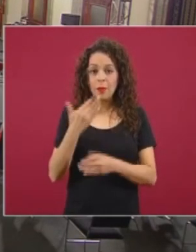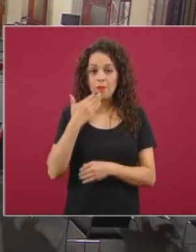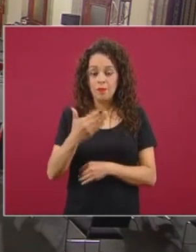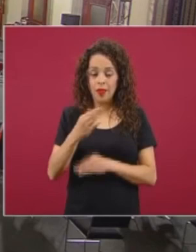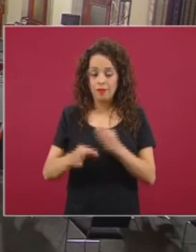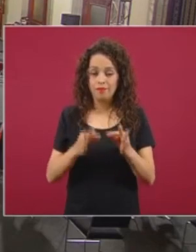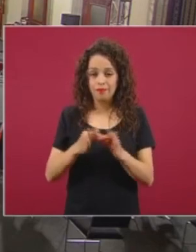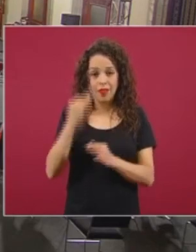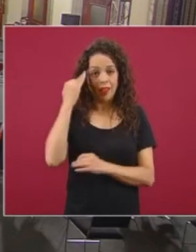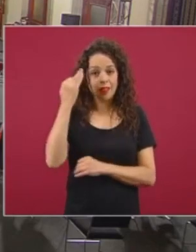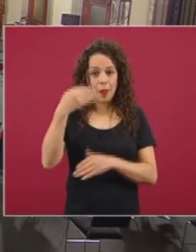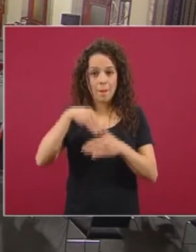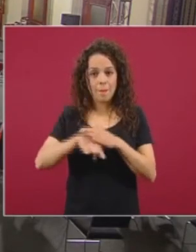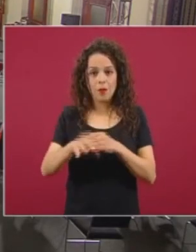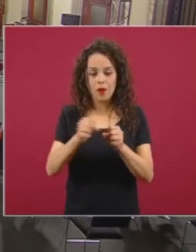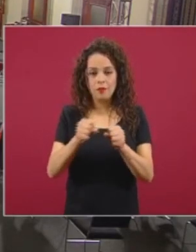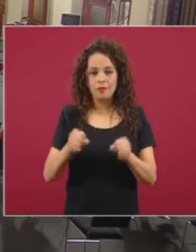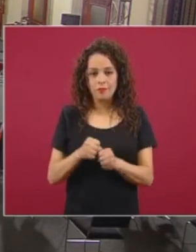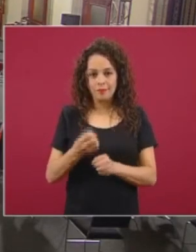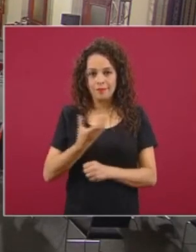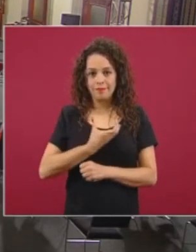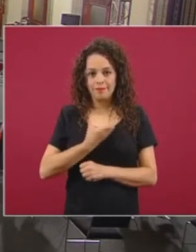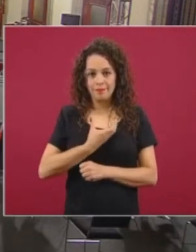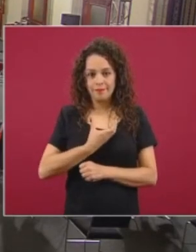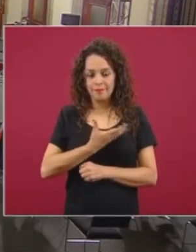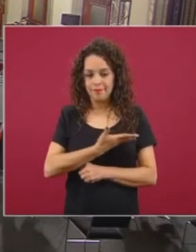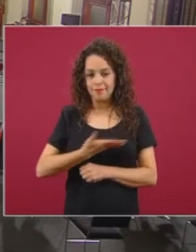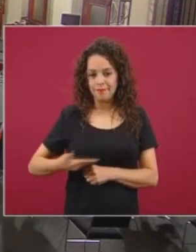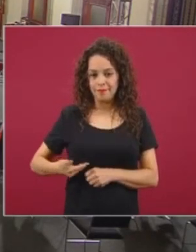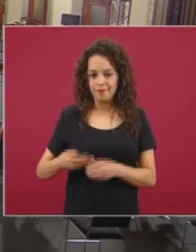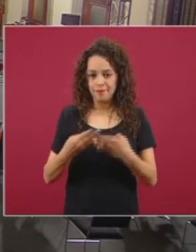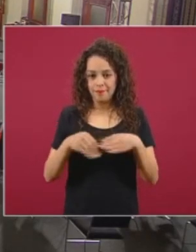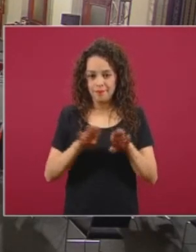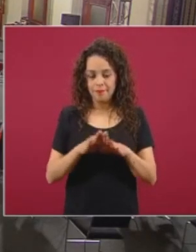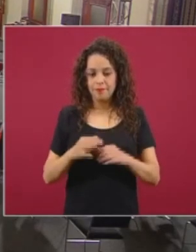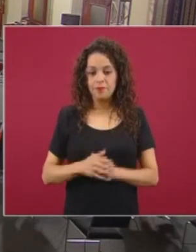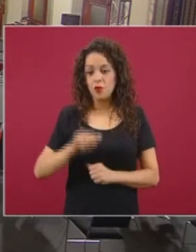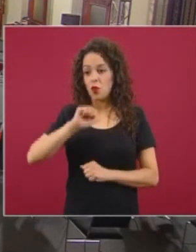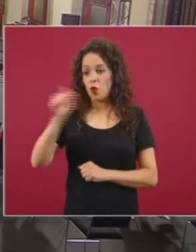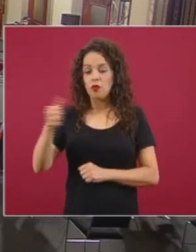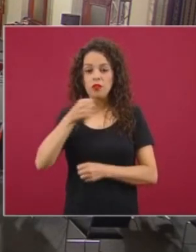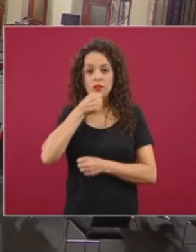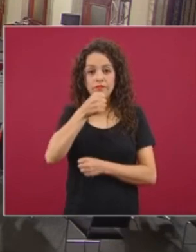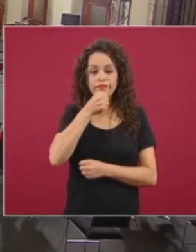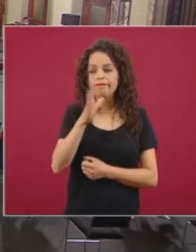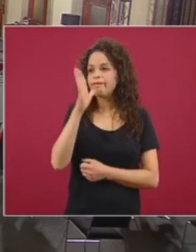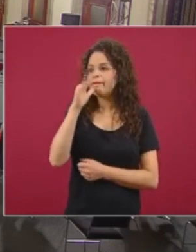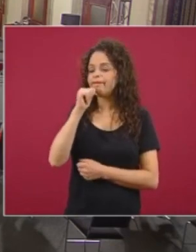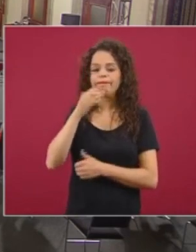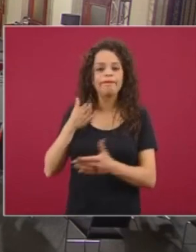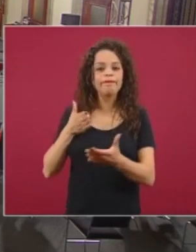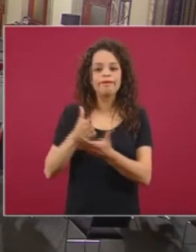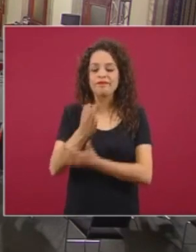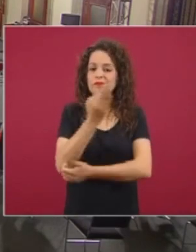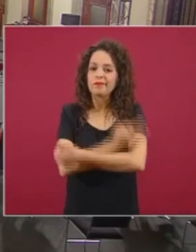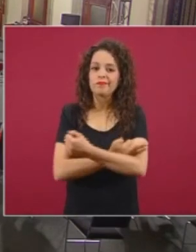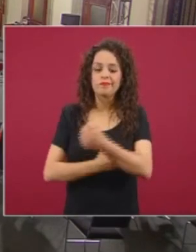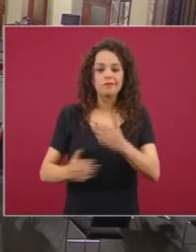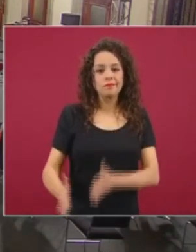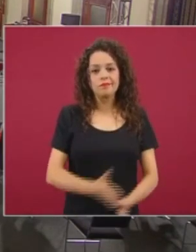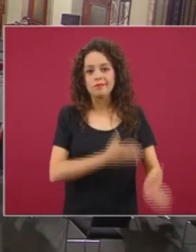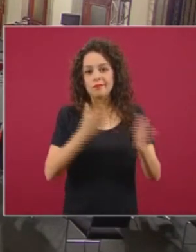Hay otras compañeras reporteras y reporteros que no lograron pasar, aunque llegaron a tiempo, y por